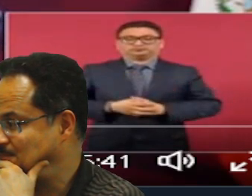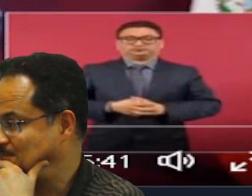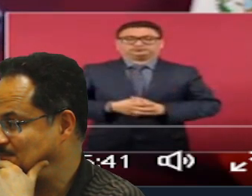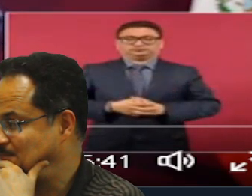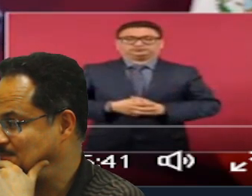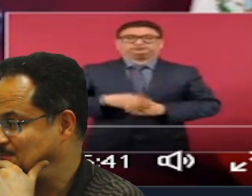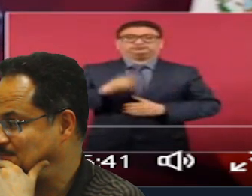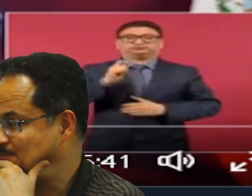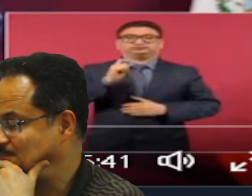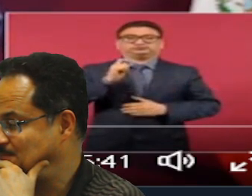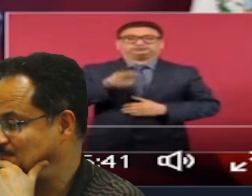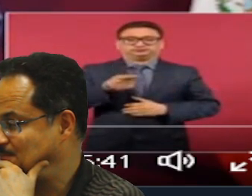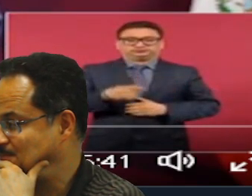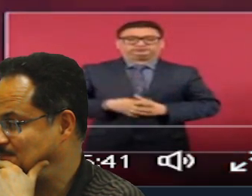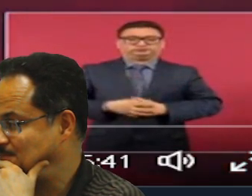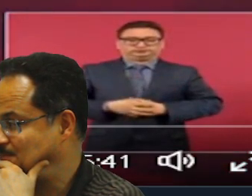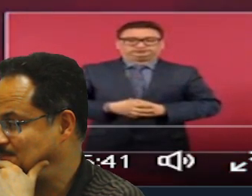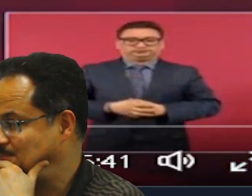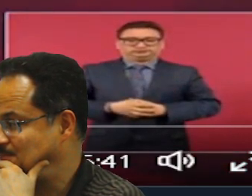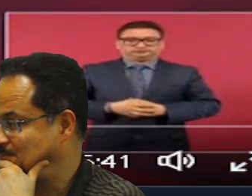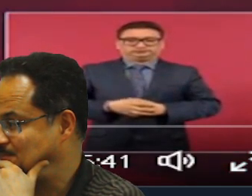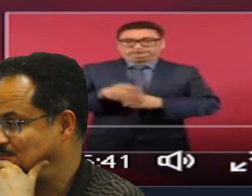fue el actuar